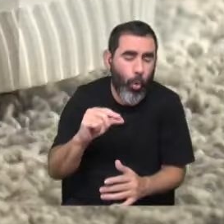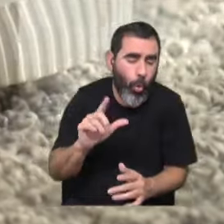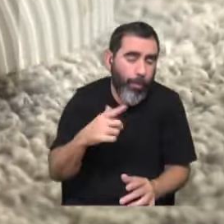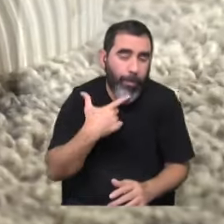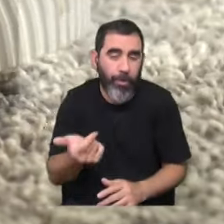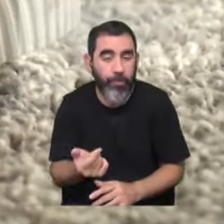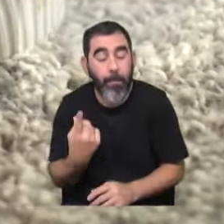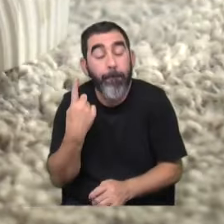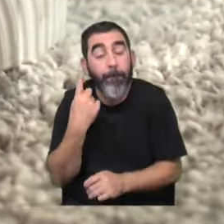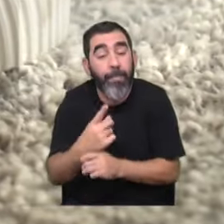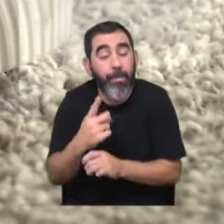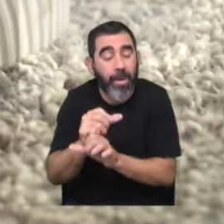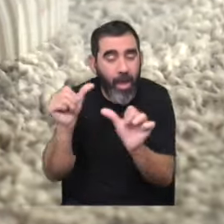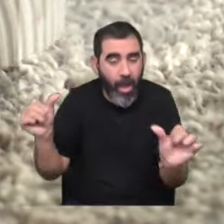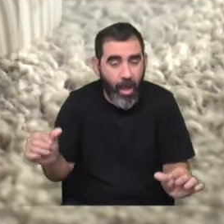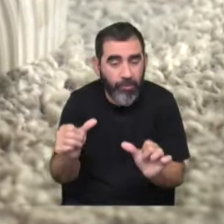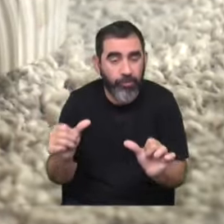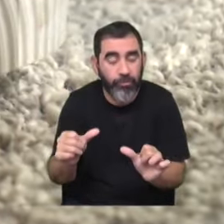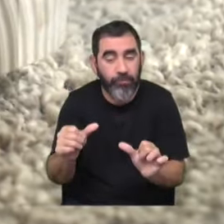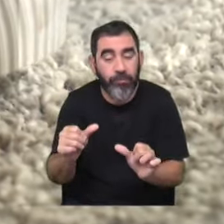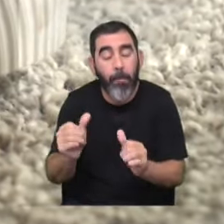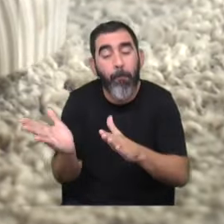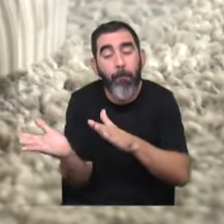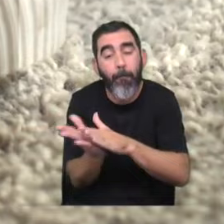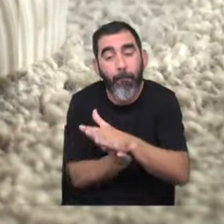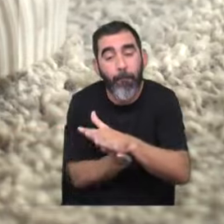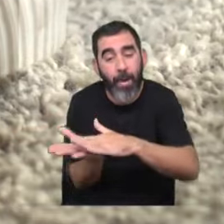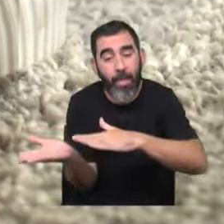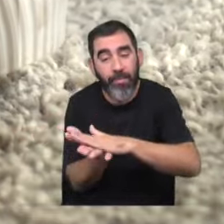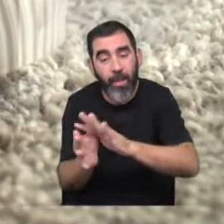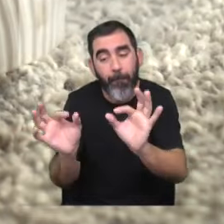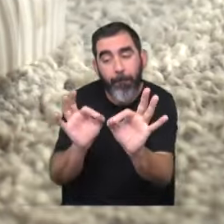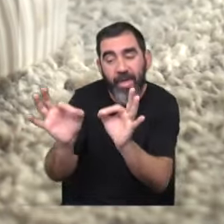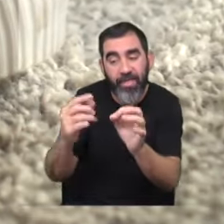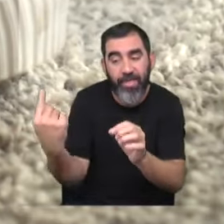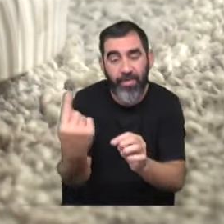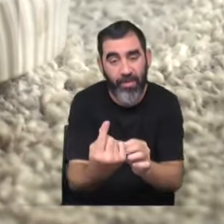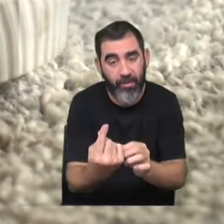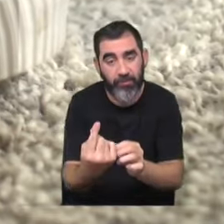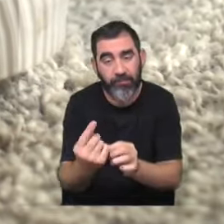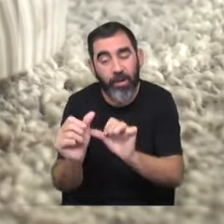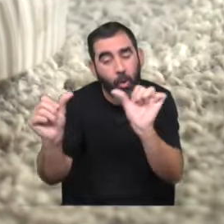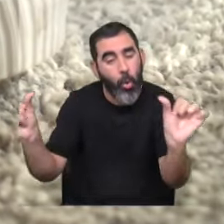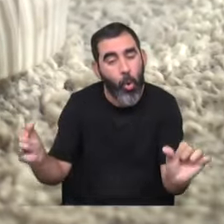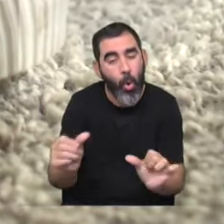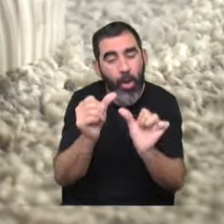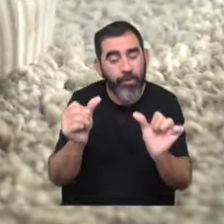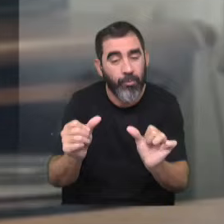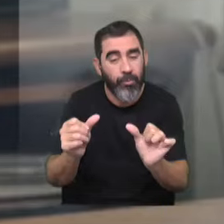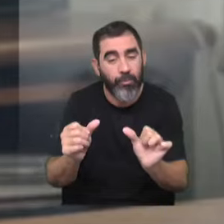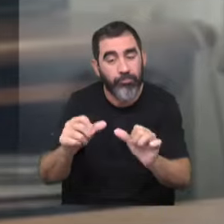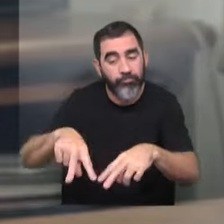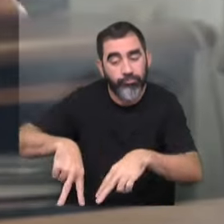La primer acción a tomar es indicar plantares que los hacemos a medida. En general intentamos hacerlos con lo que se llama